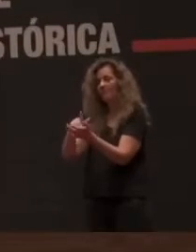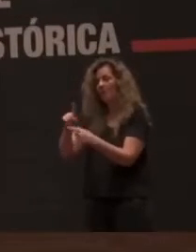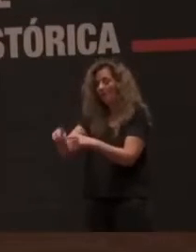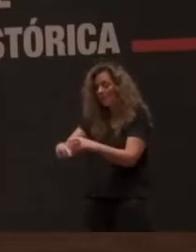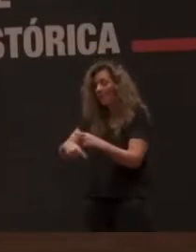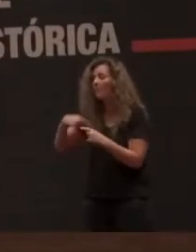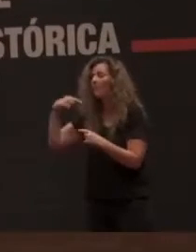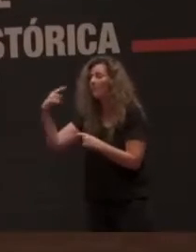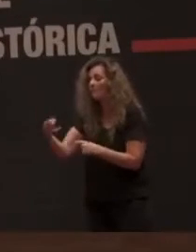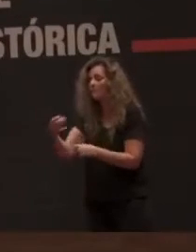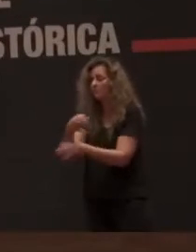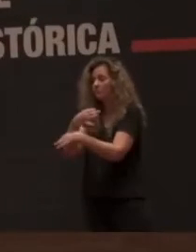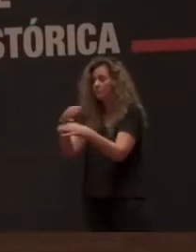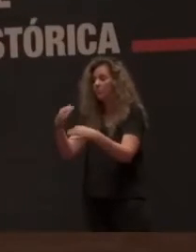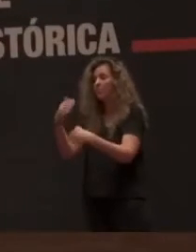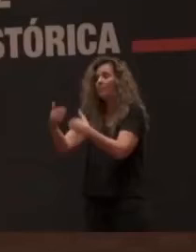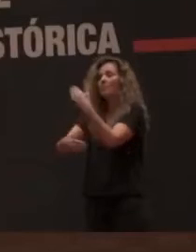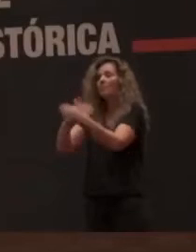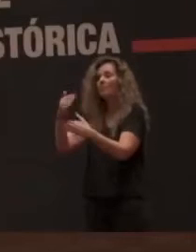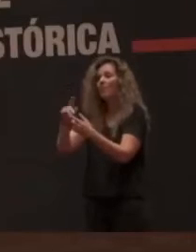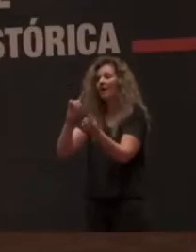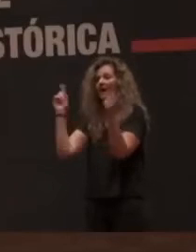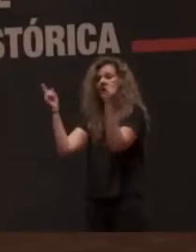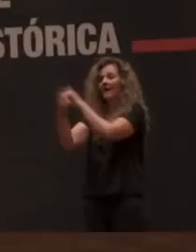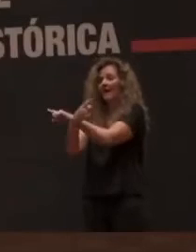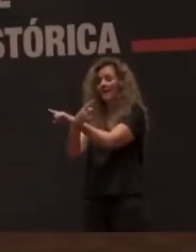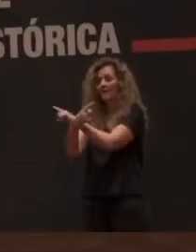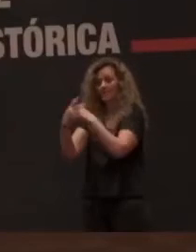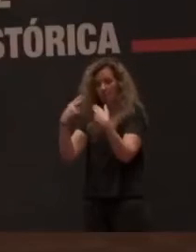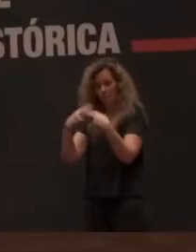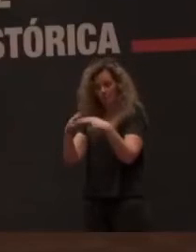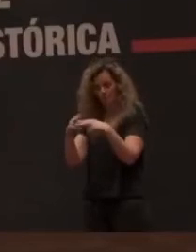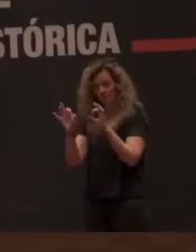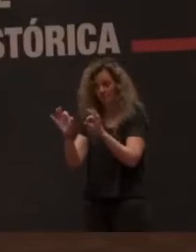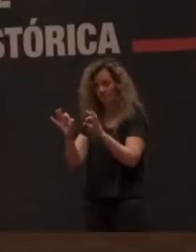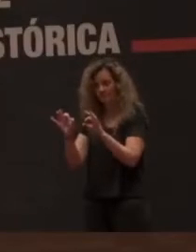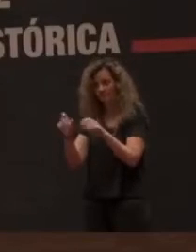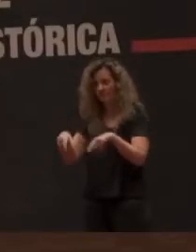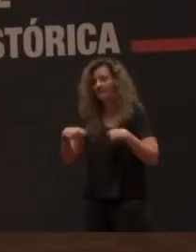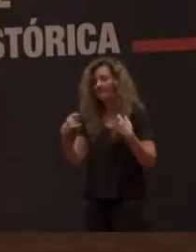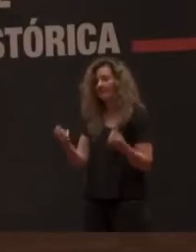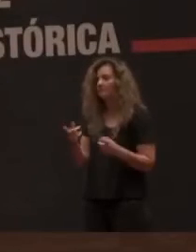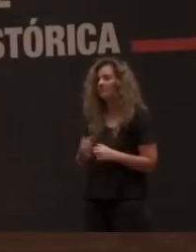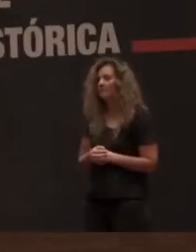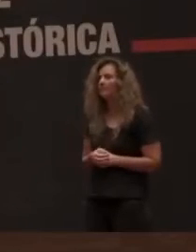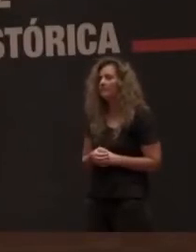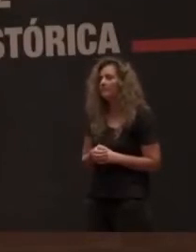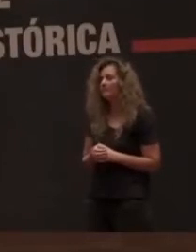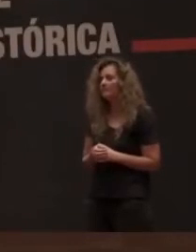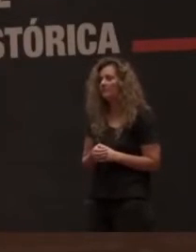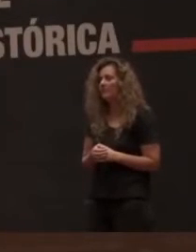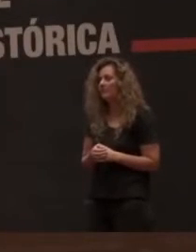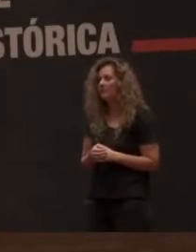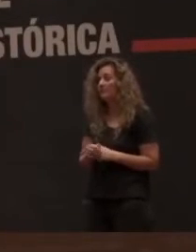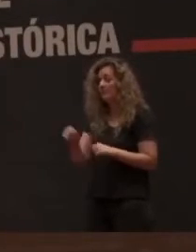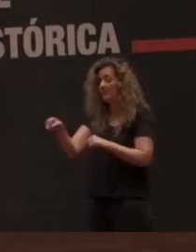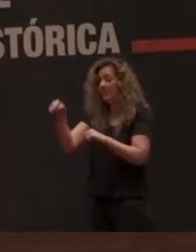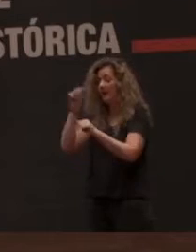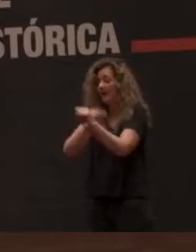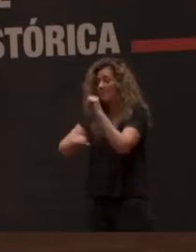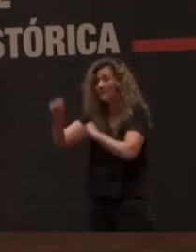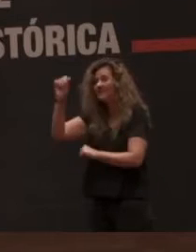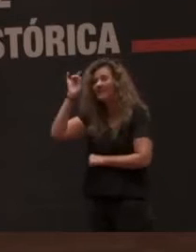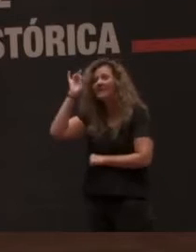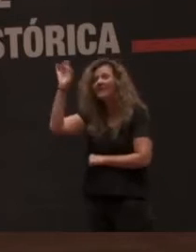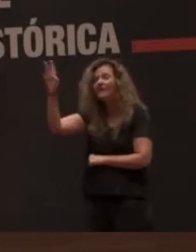será ciertamente un proceso de cambio político, naturalmente, y partiendo de la idea